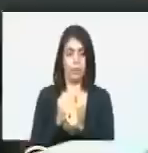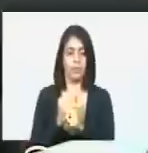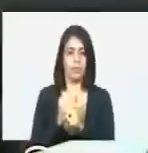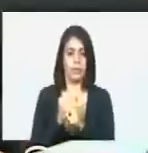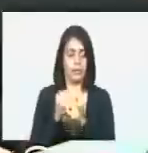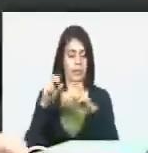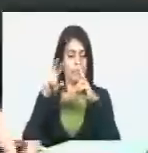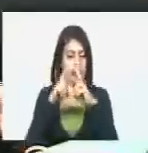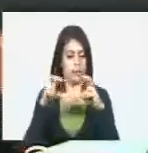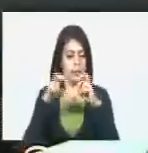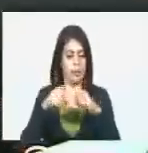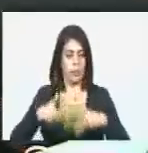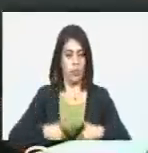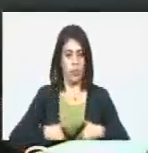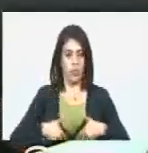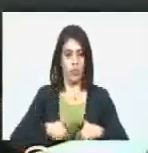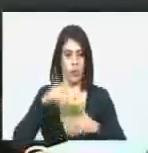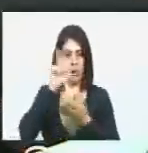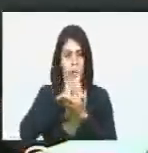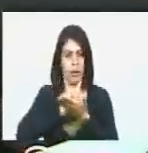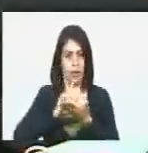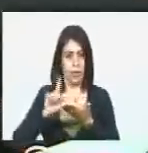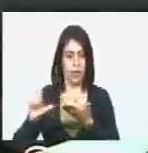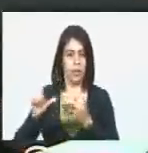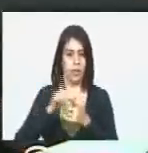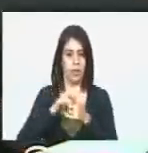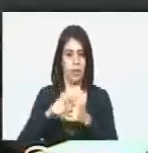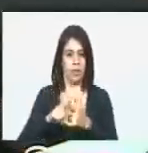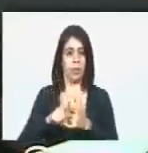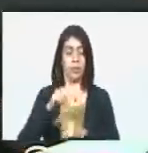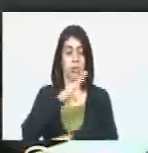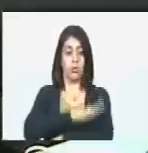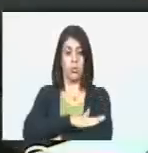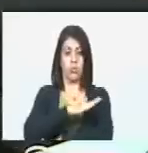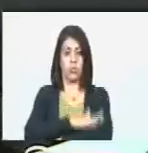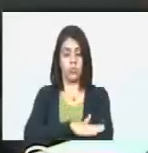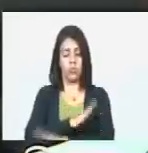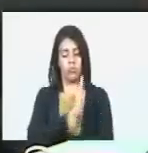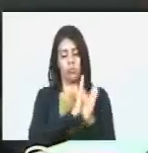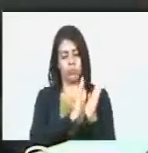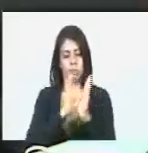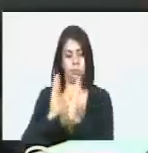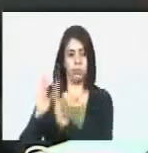trabajo leal, de su actitud disciplinada y de